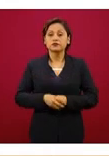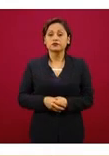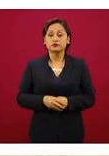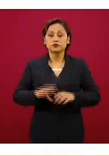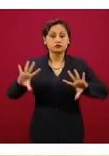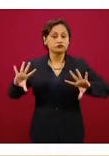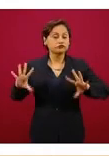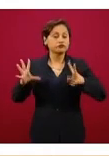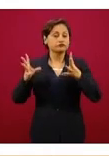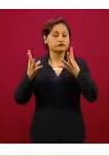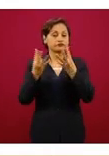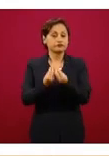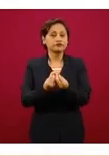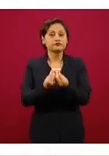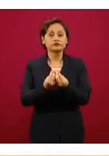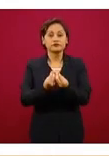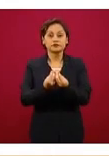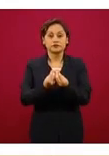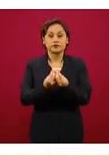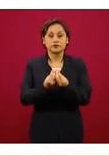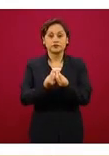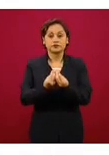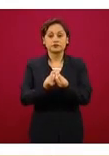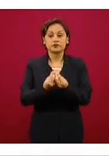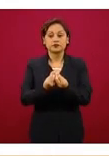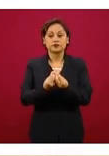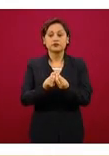todo el trayecto de la epidemia, y